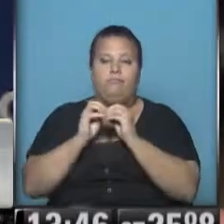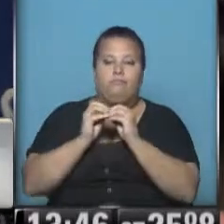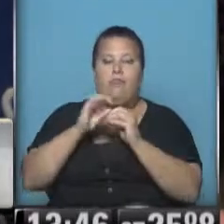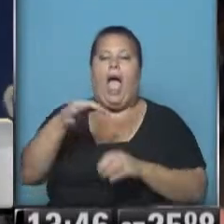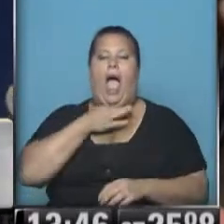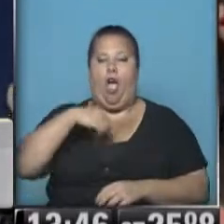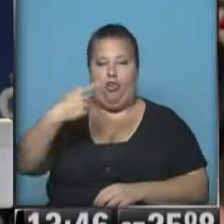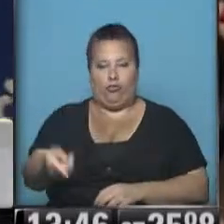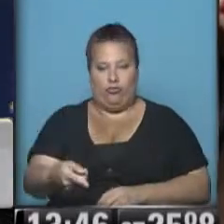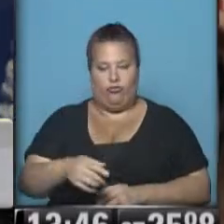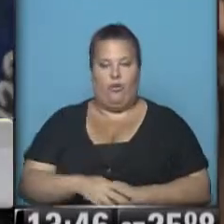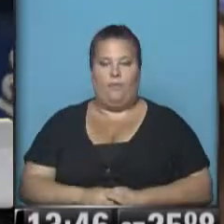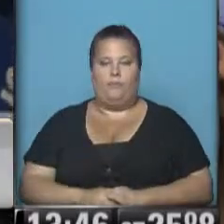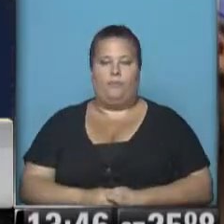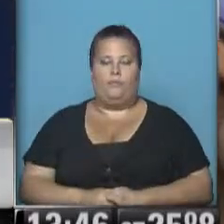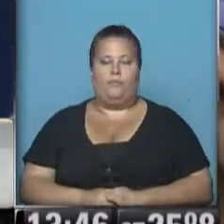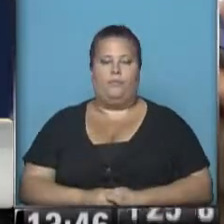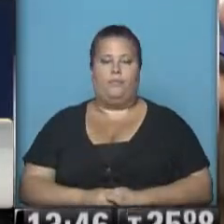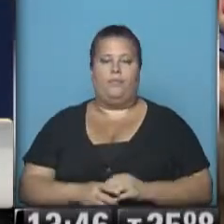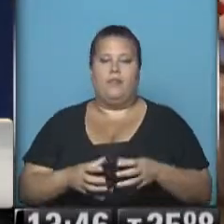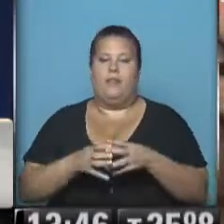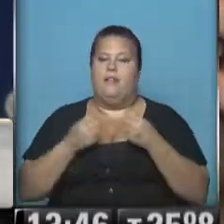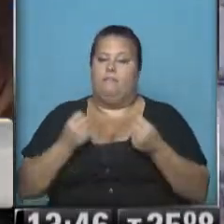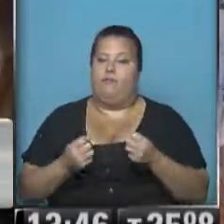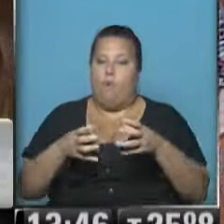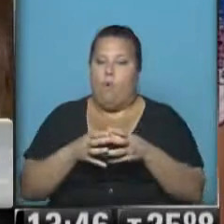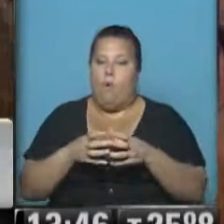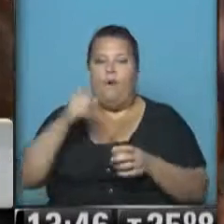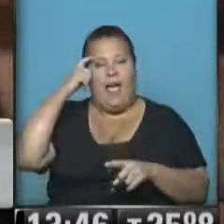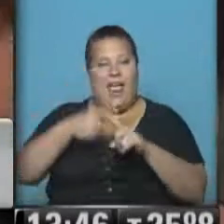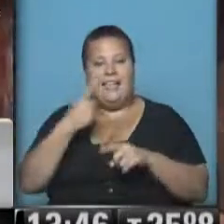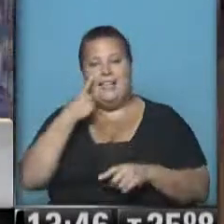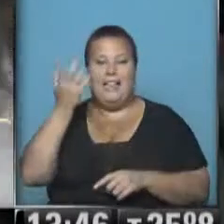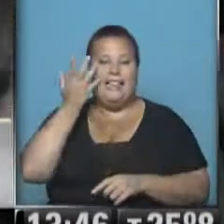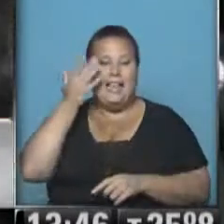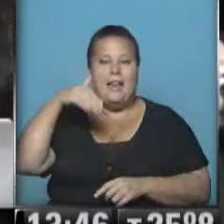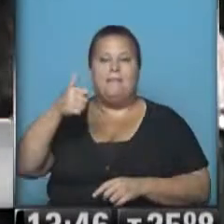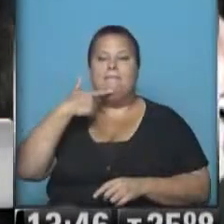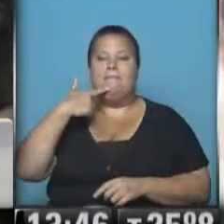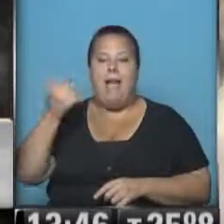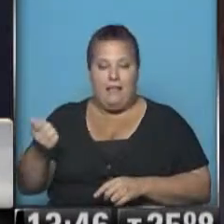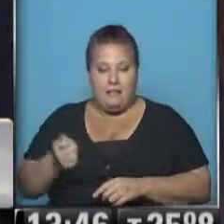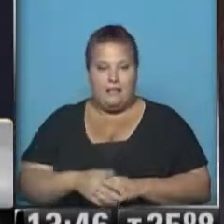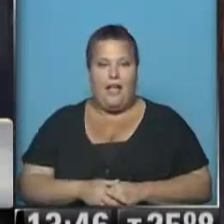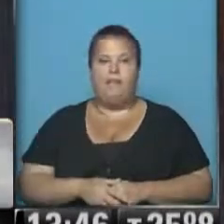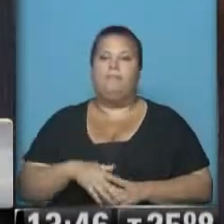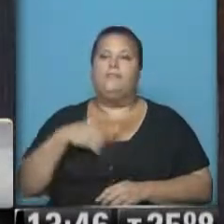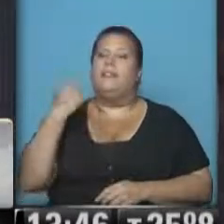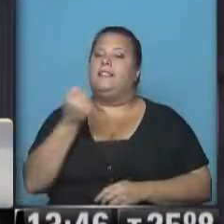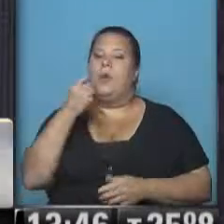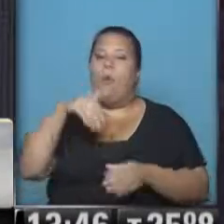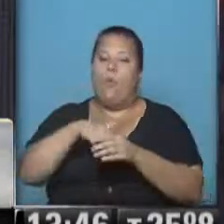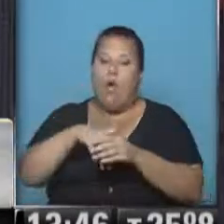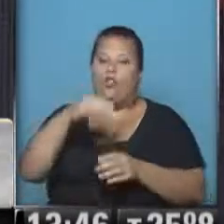agosto venidero la fuerza que lidera el ex intendente de tigre sergio massa tiene una intención de